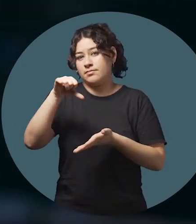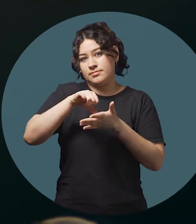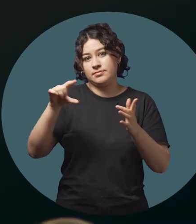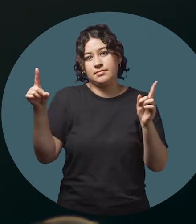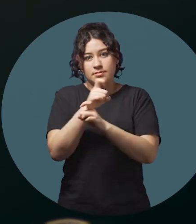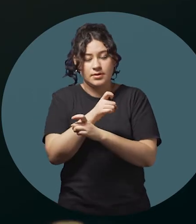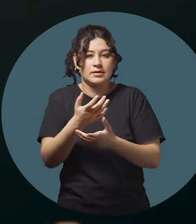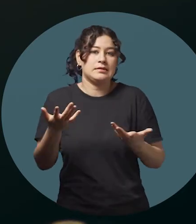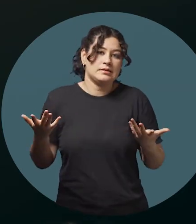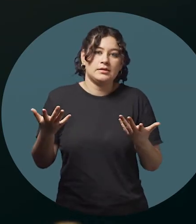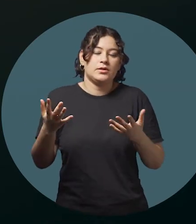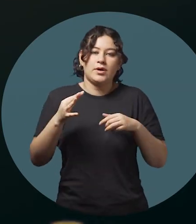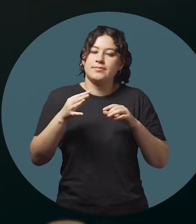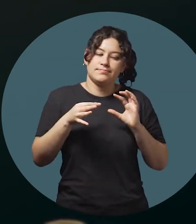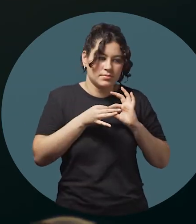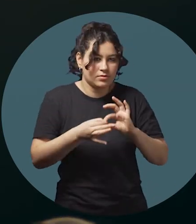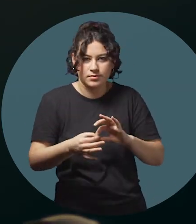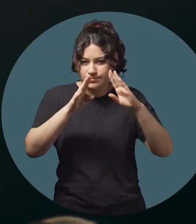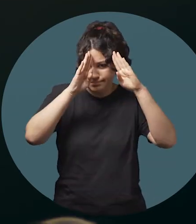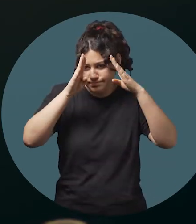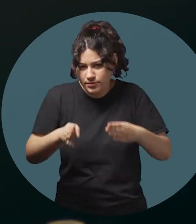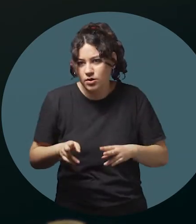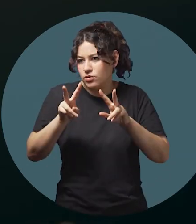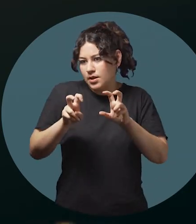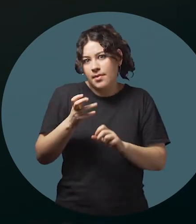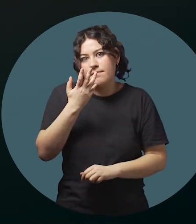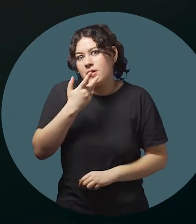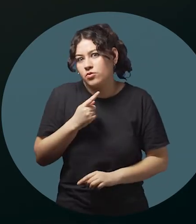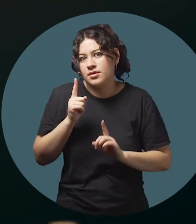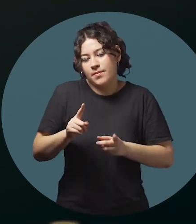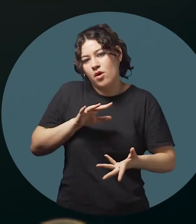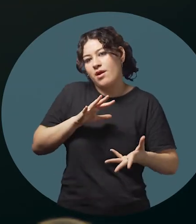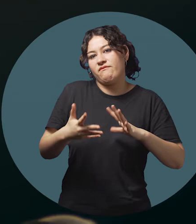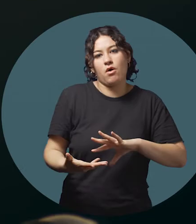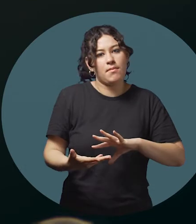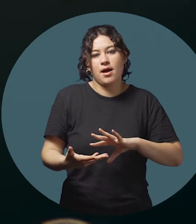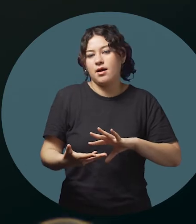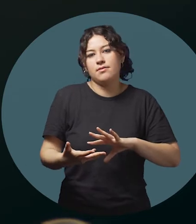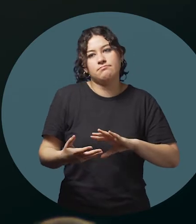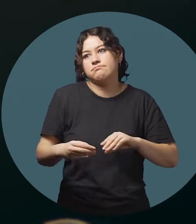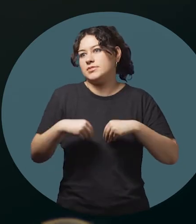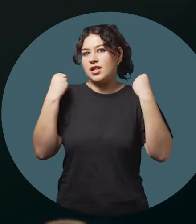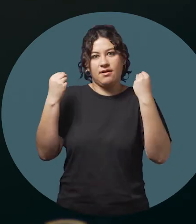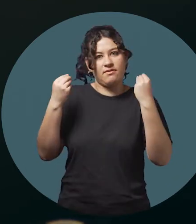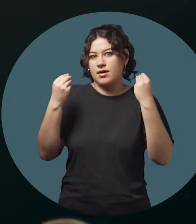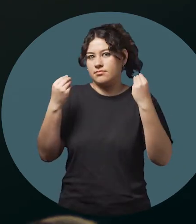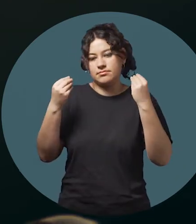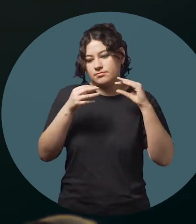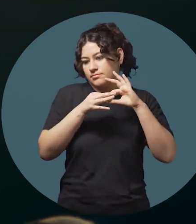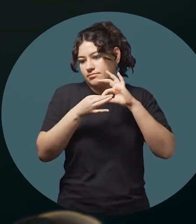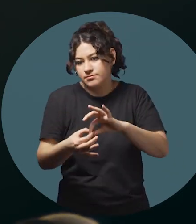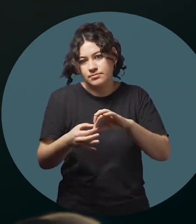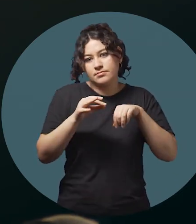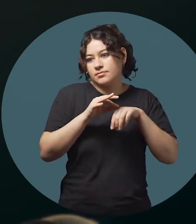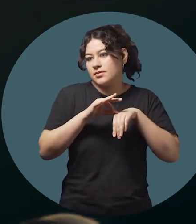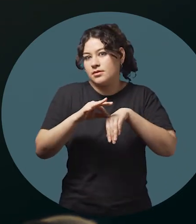difícil. Prenderse a algo que uno le gusta también es una forma de escaparse o de agarrarse a